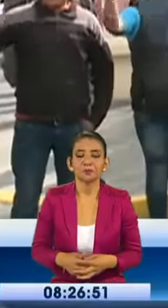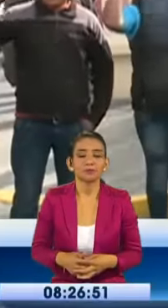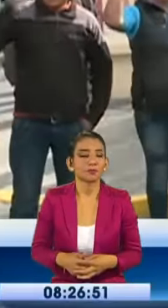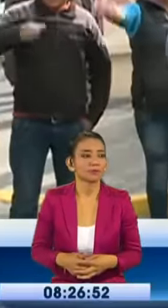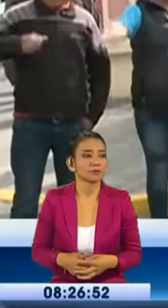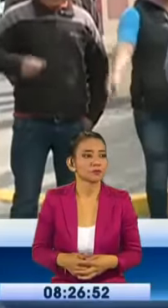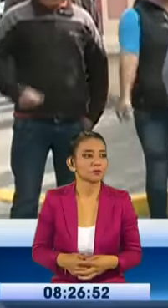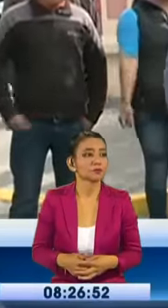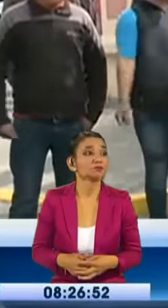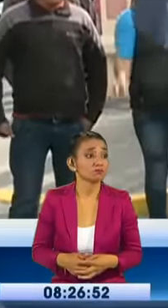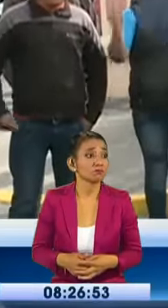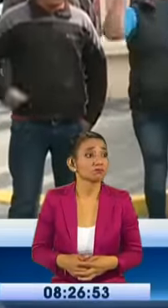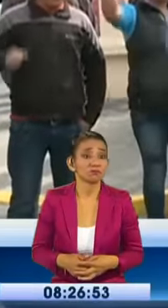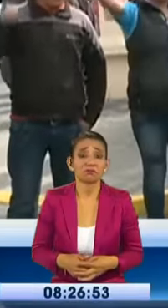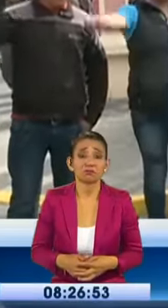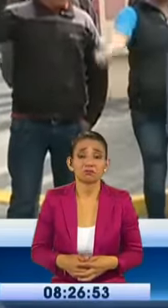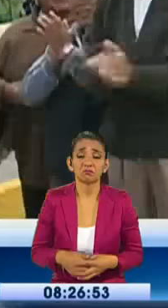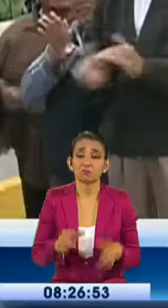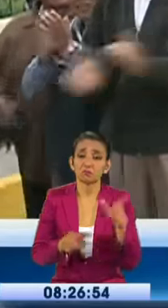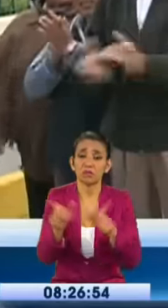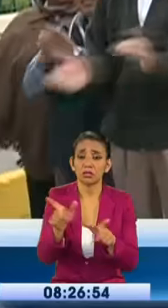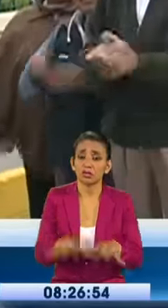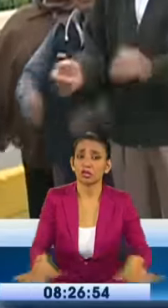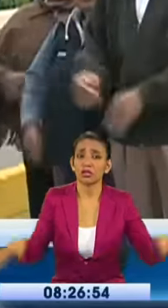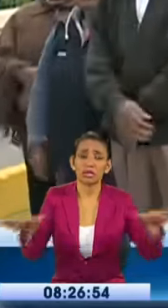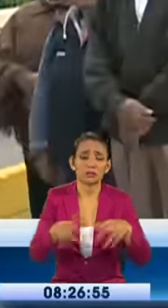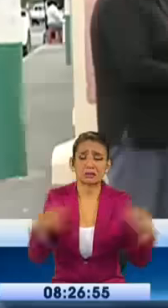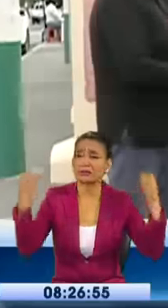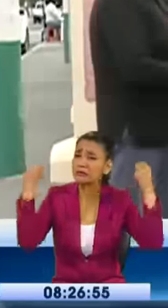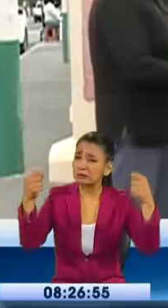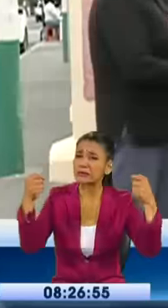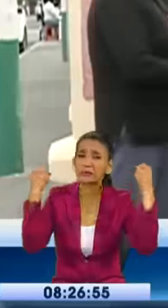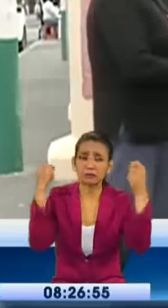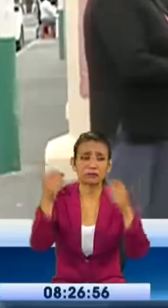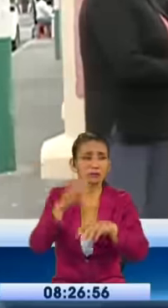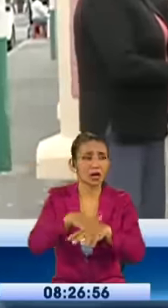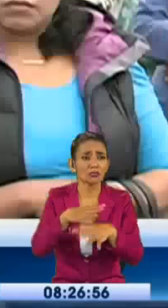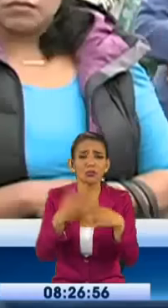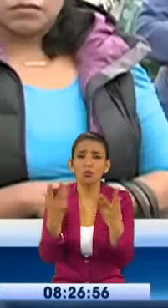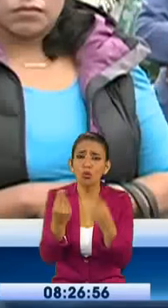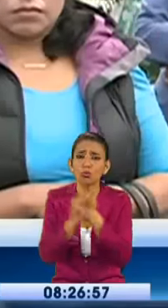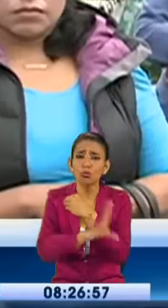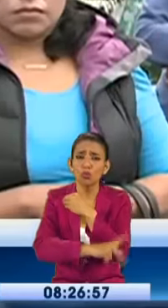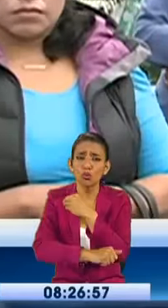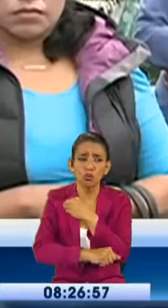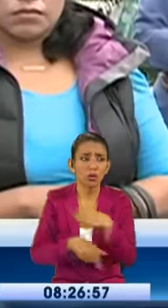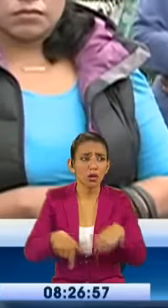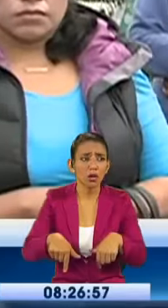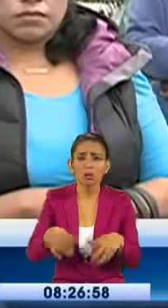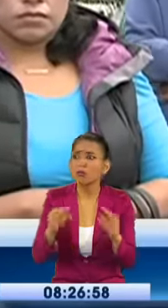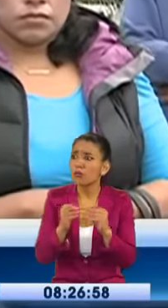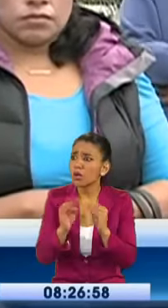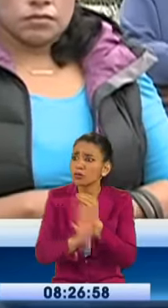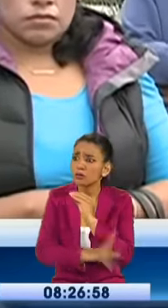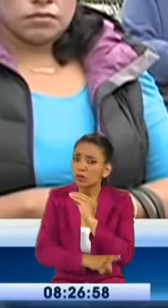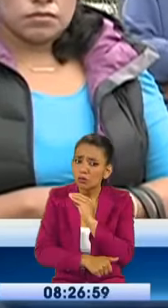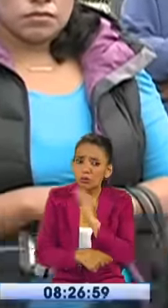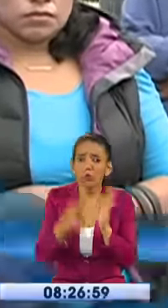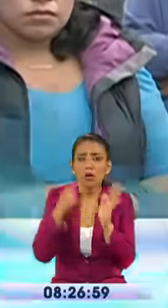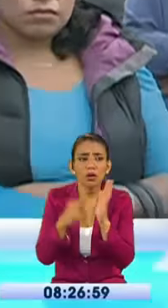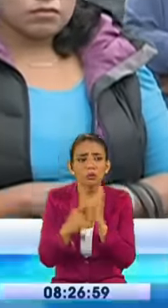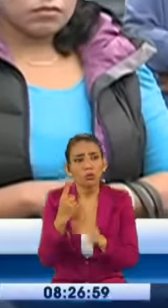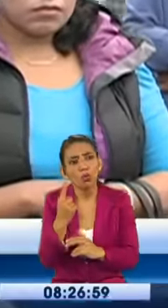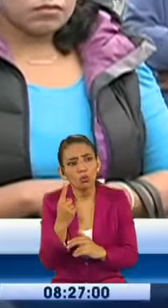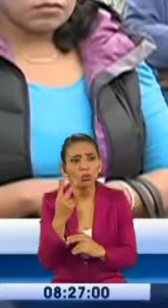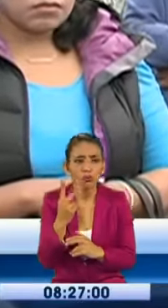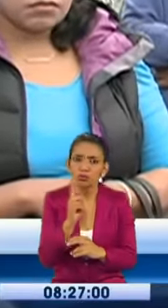Estas son las consignas de los moradores de Aloací, preocupados por los constantes robos en la parroquia. Los robos se han agravado, ya no hablamos de uno al mes, sino más